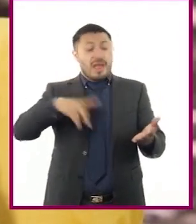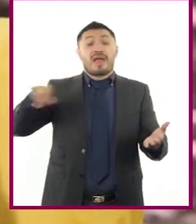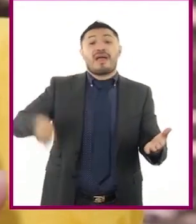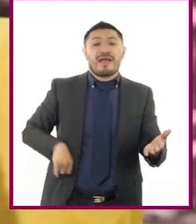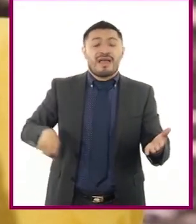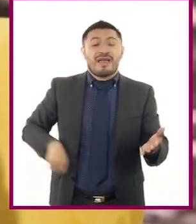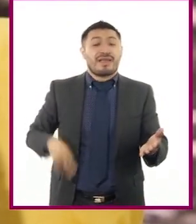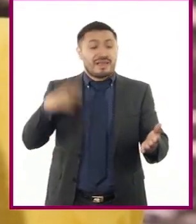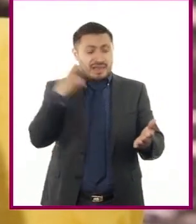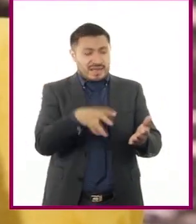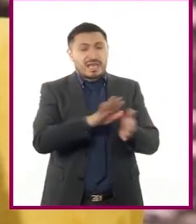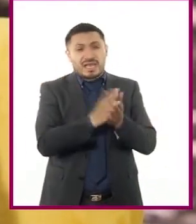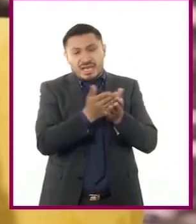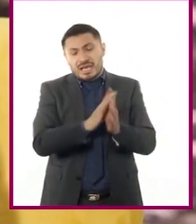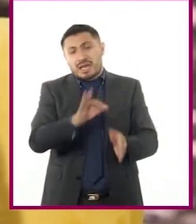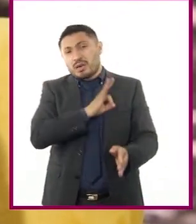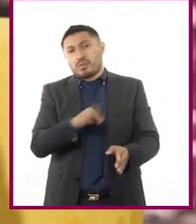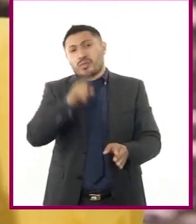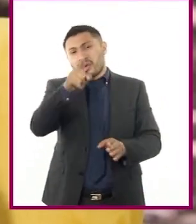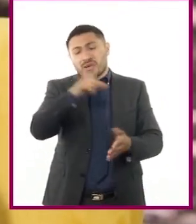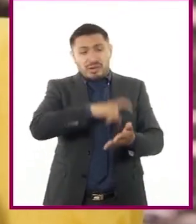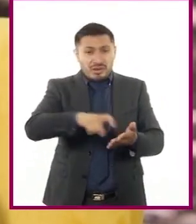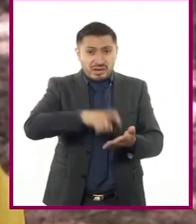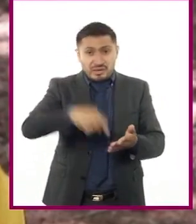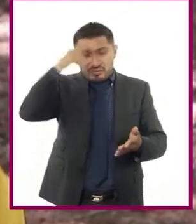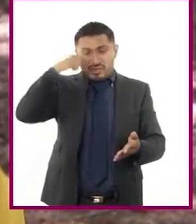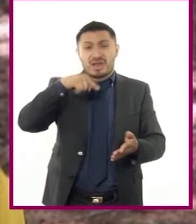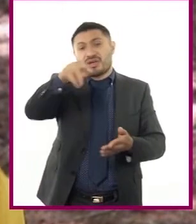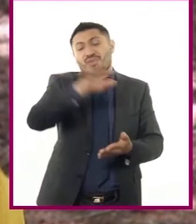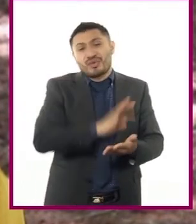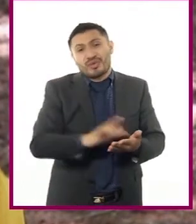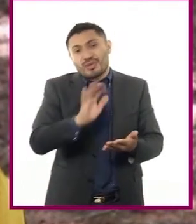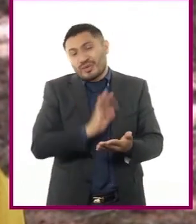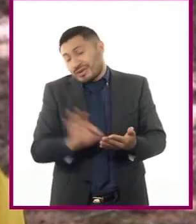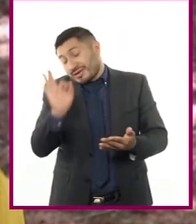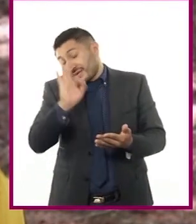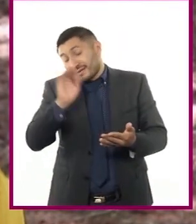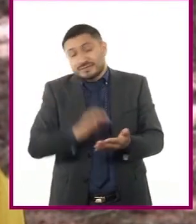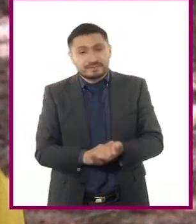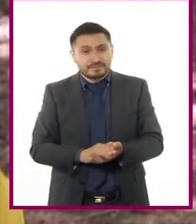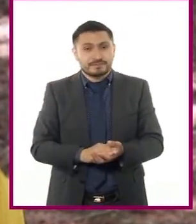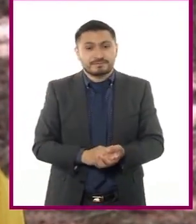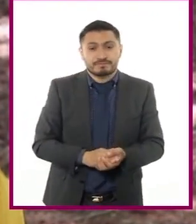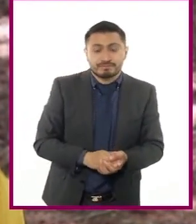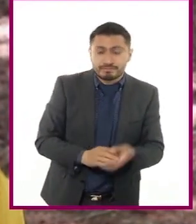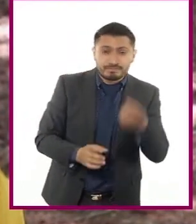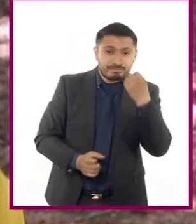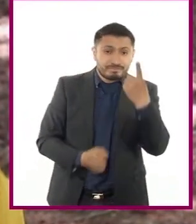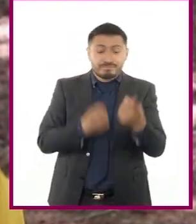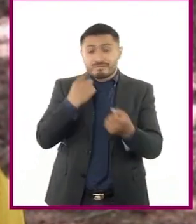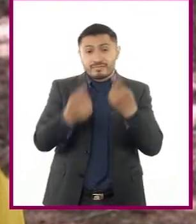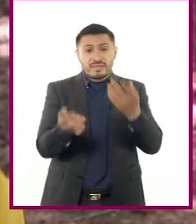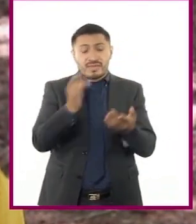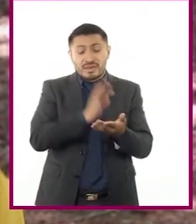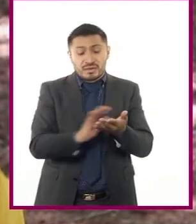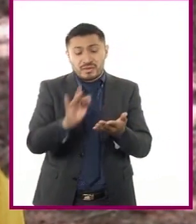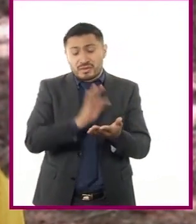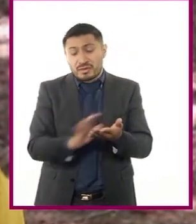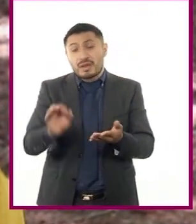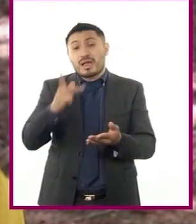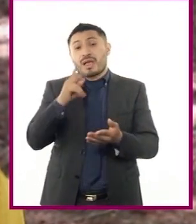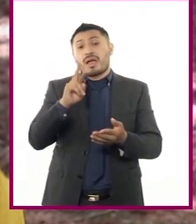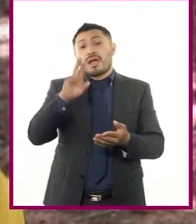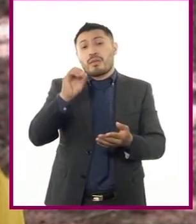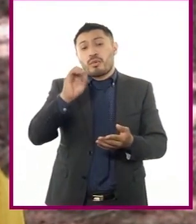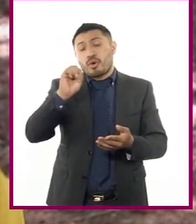pues ese libro podría ser o estar destinado para que lo lean. Hay poemas que están en prosa que yo creo que